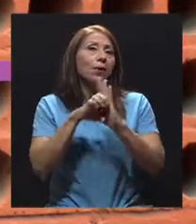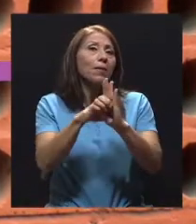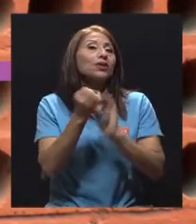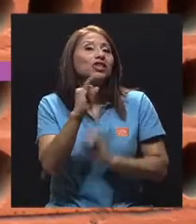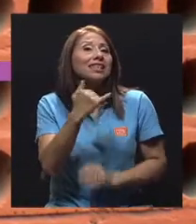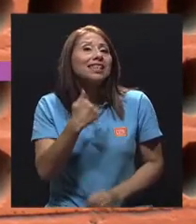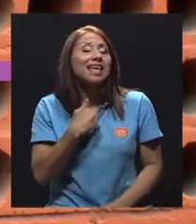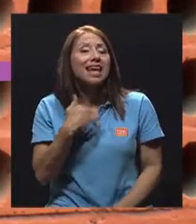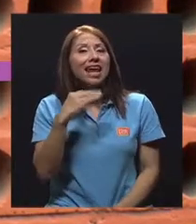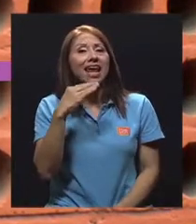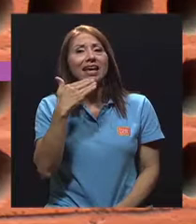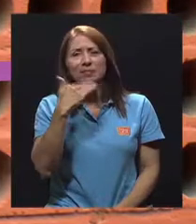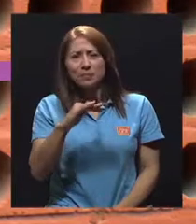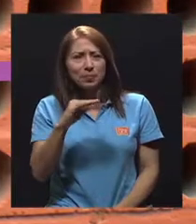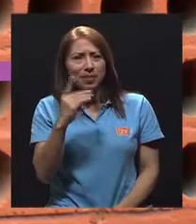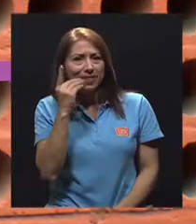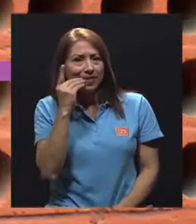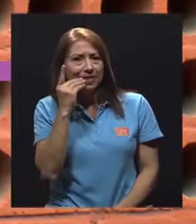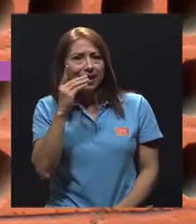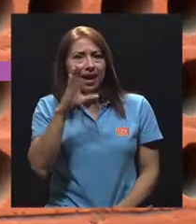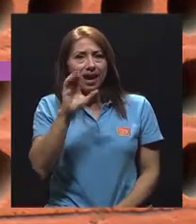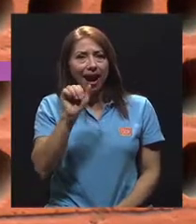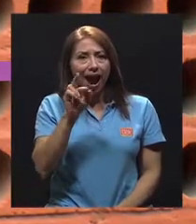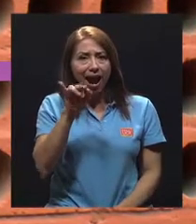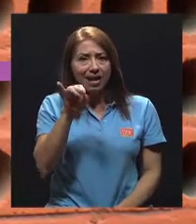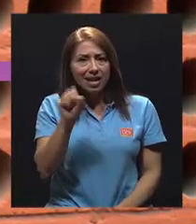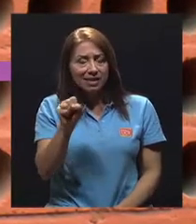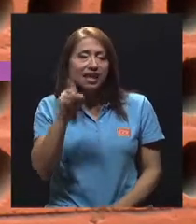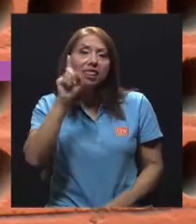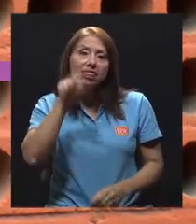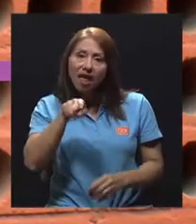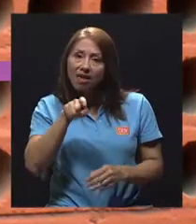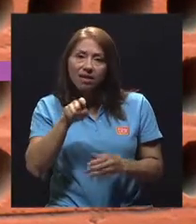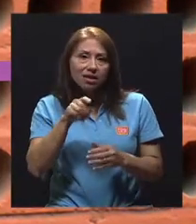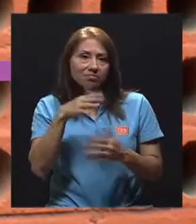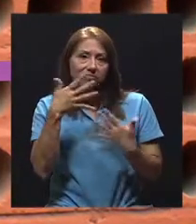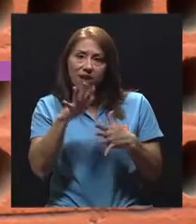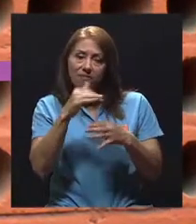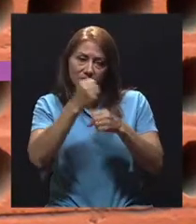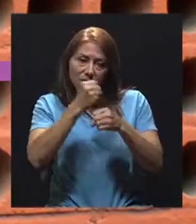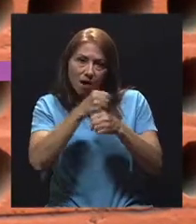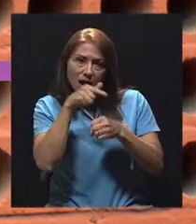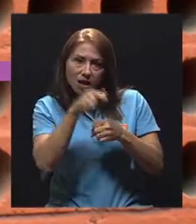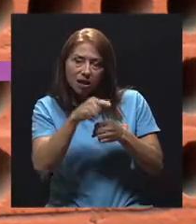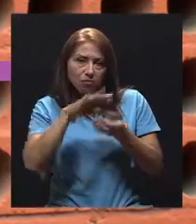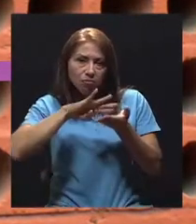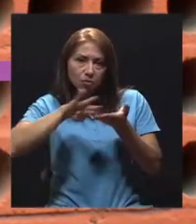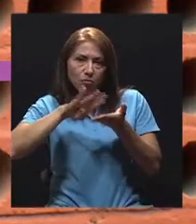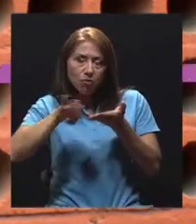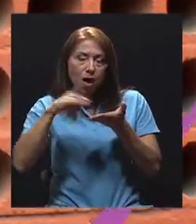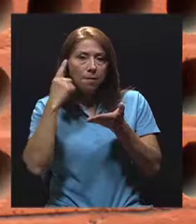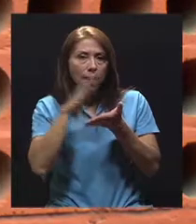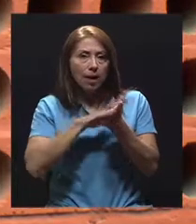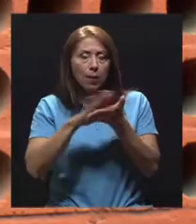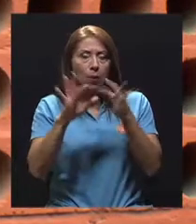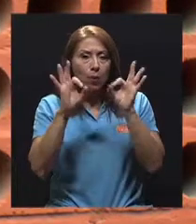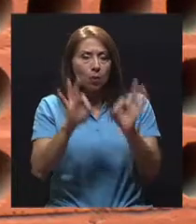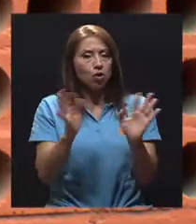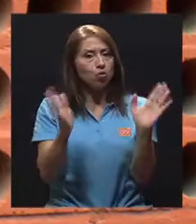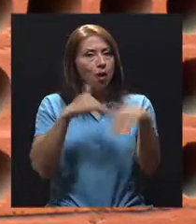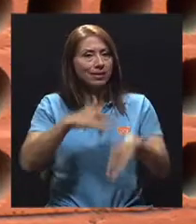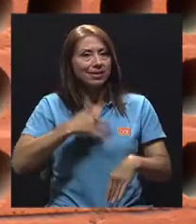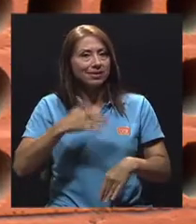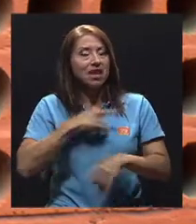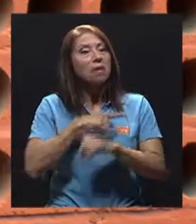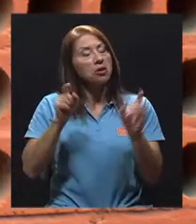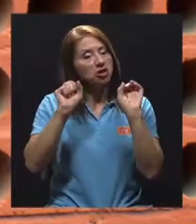si es una caries, pues restaurar la caries, quitar la caries y quitar toda la estructura que ha sido dañada por la caries para que deje la sensibilidad